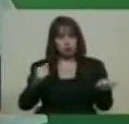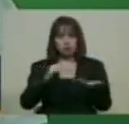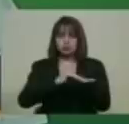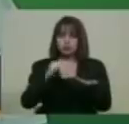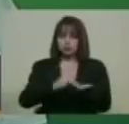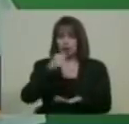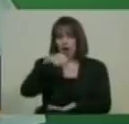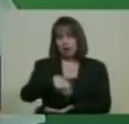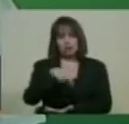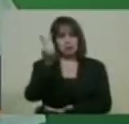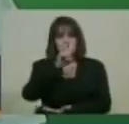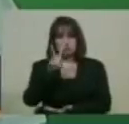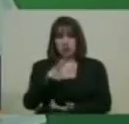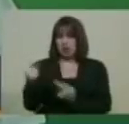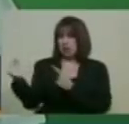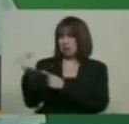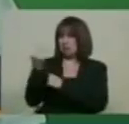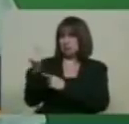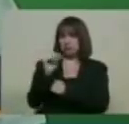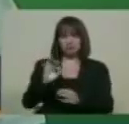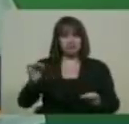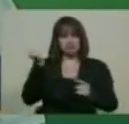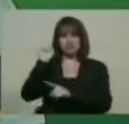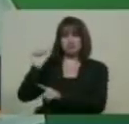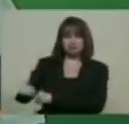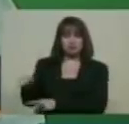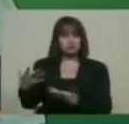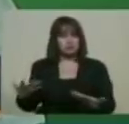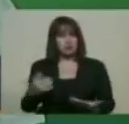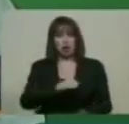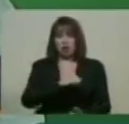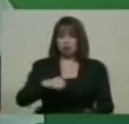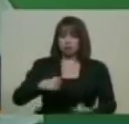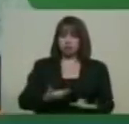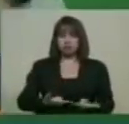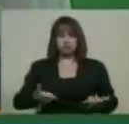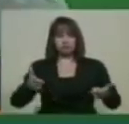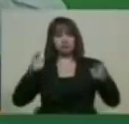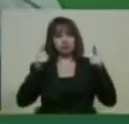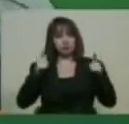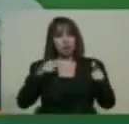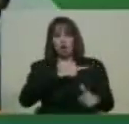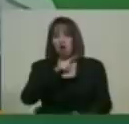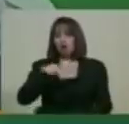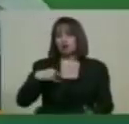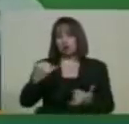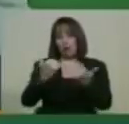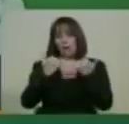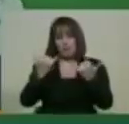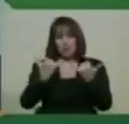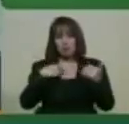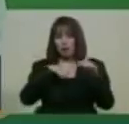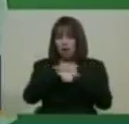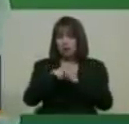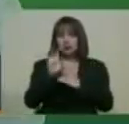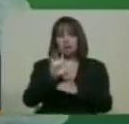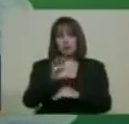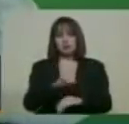resolvamos de manera soberana, auténtica y autónoma nosotros, dentro de nuestro